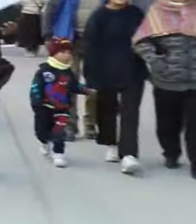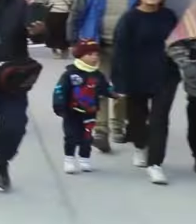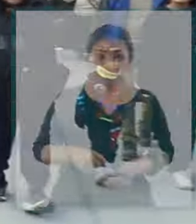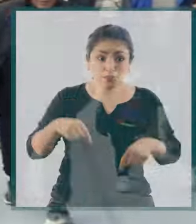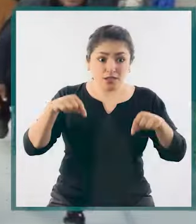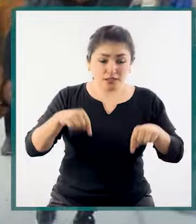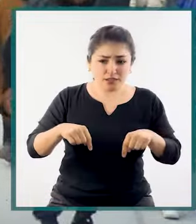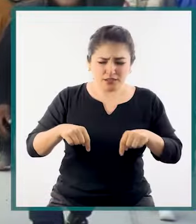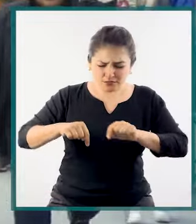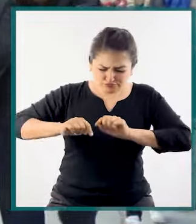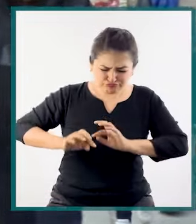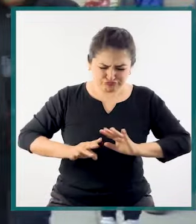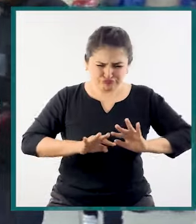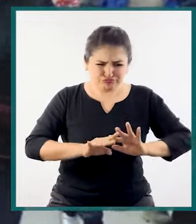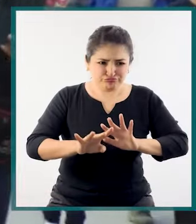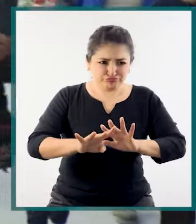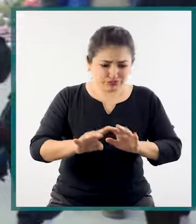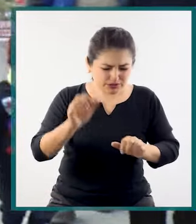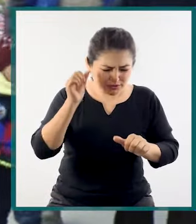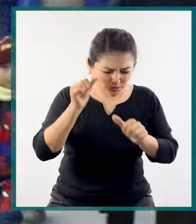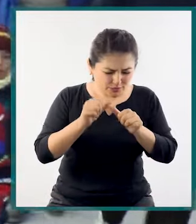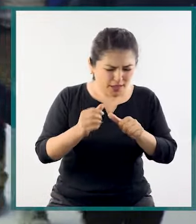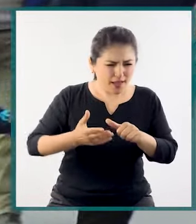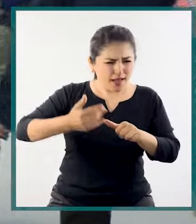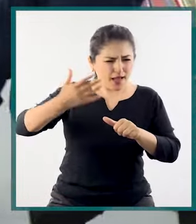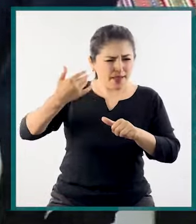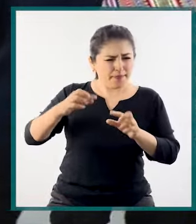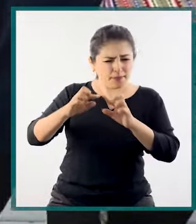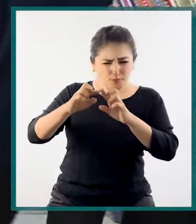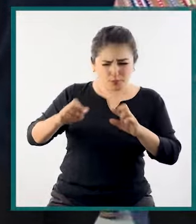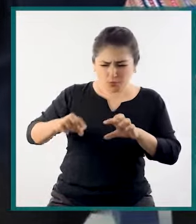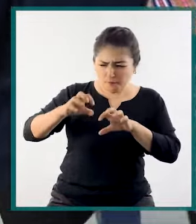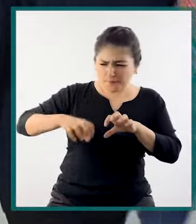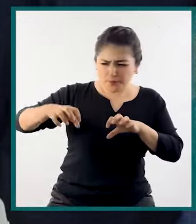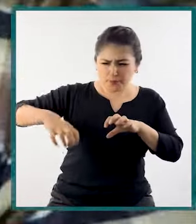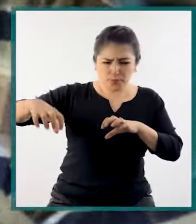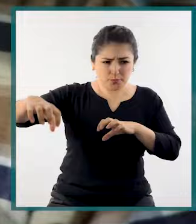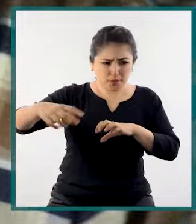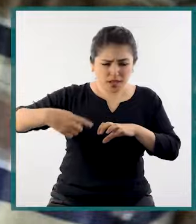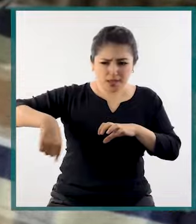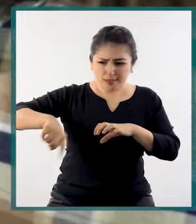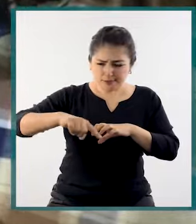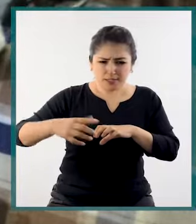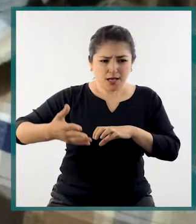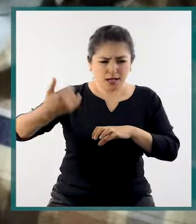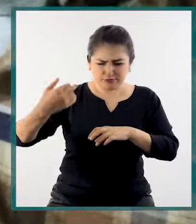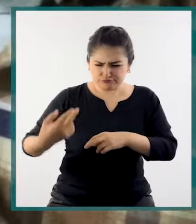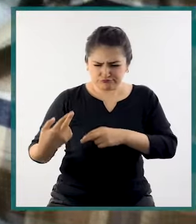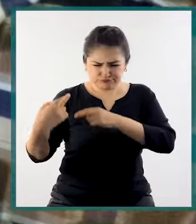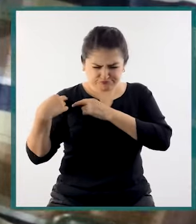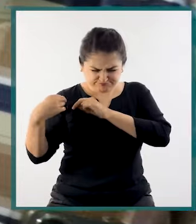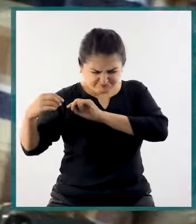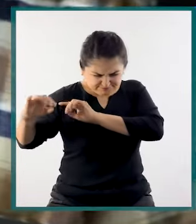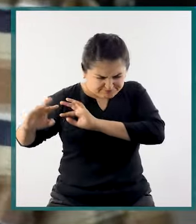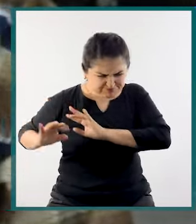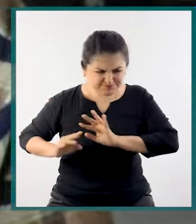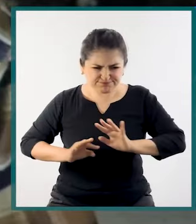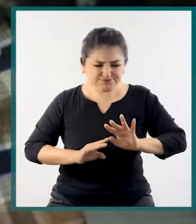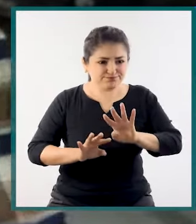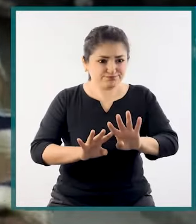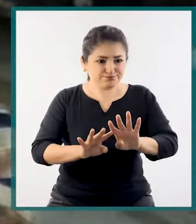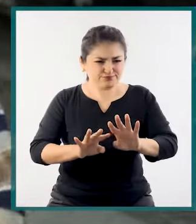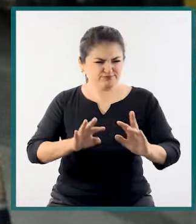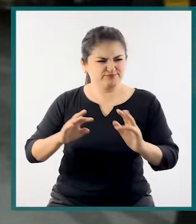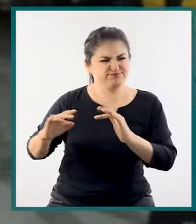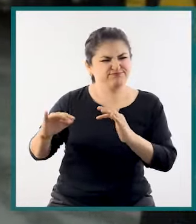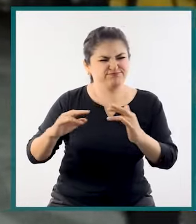Queremos revalorar con esta caminata la reivindicación de los pueblos, quienes participaron en esta gesta libertaria que se